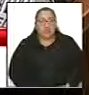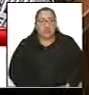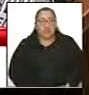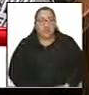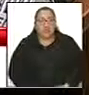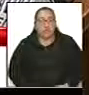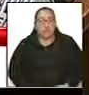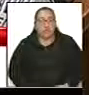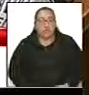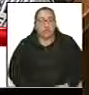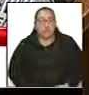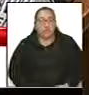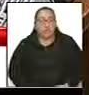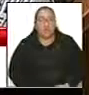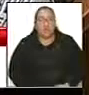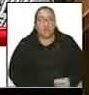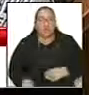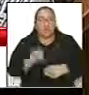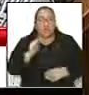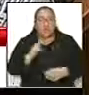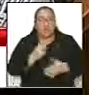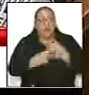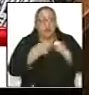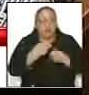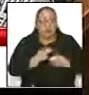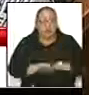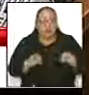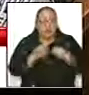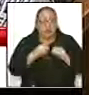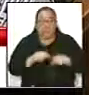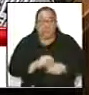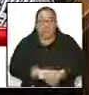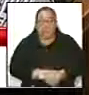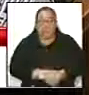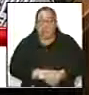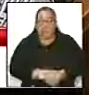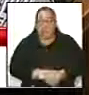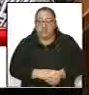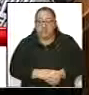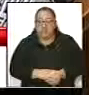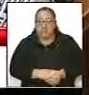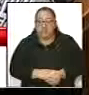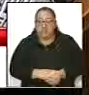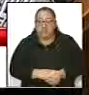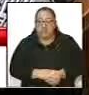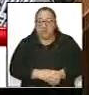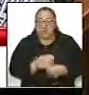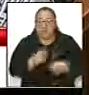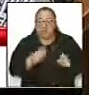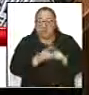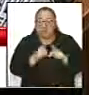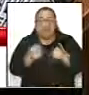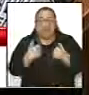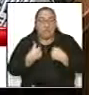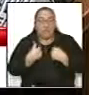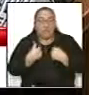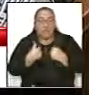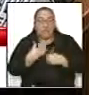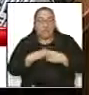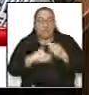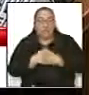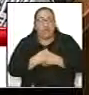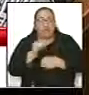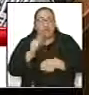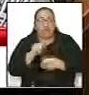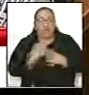hizo todo esto, ese análisis, y se vio que realmente lo más conveniente era usar fibra óptica, porque además tenemos que las capacidades